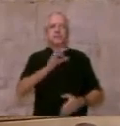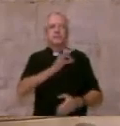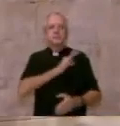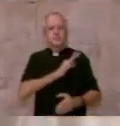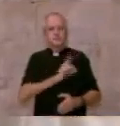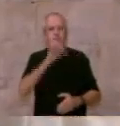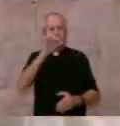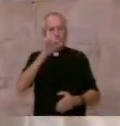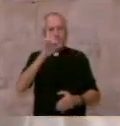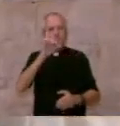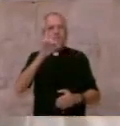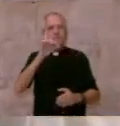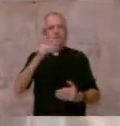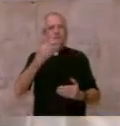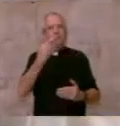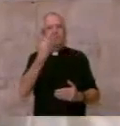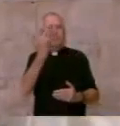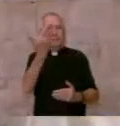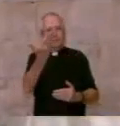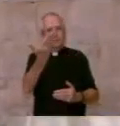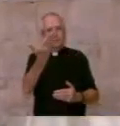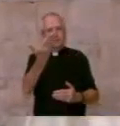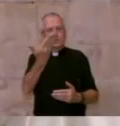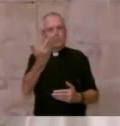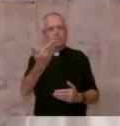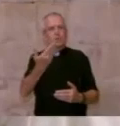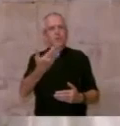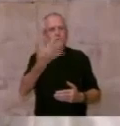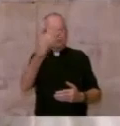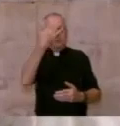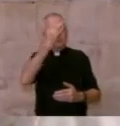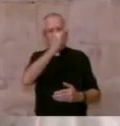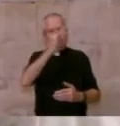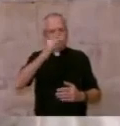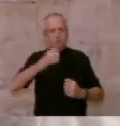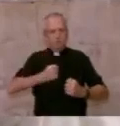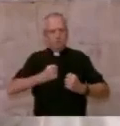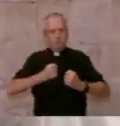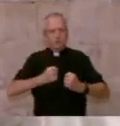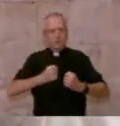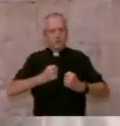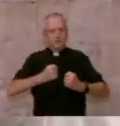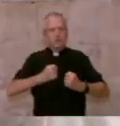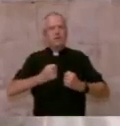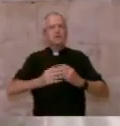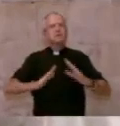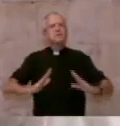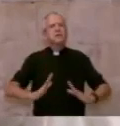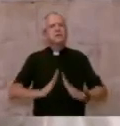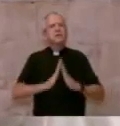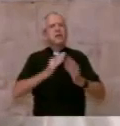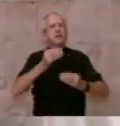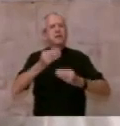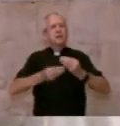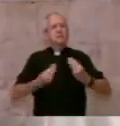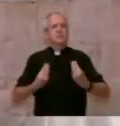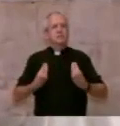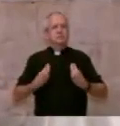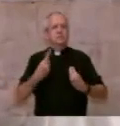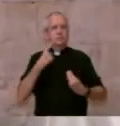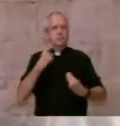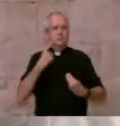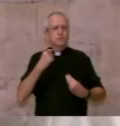Señor, us demanem Señor, que la integritat de la fe, te pedimos la santidad por la integridad de la fe y la santidad de las la